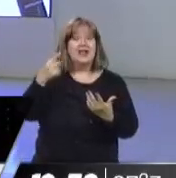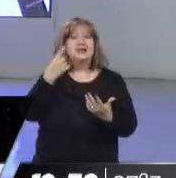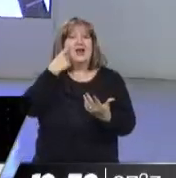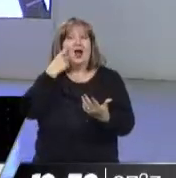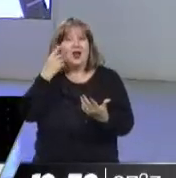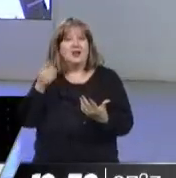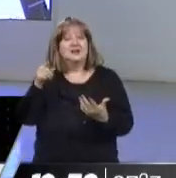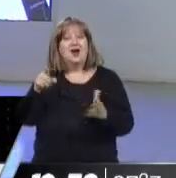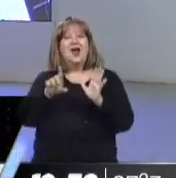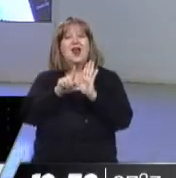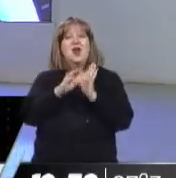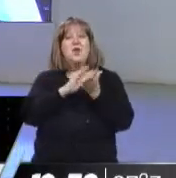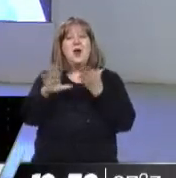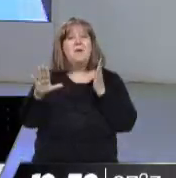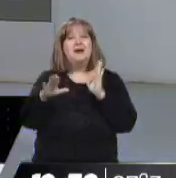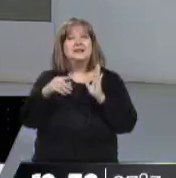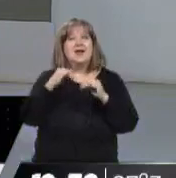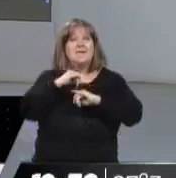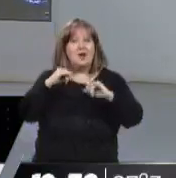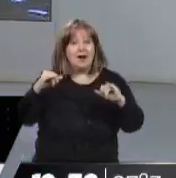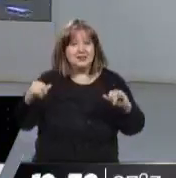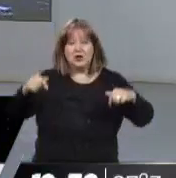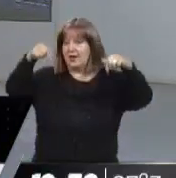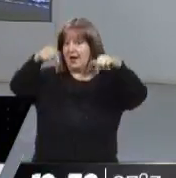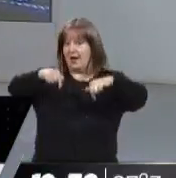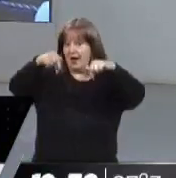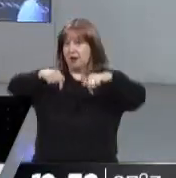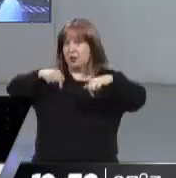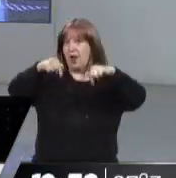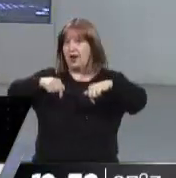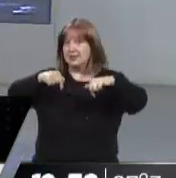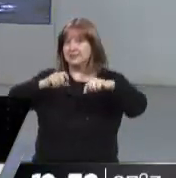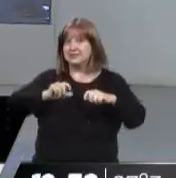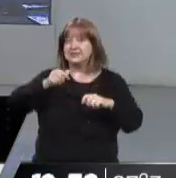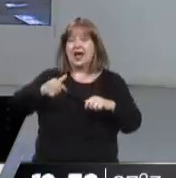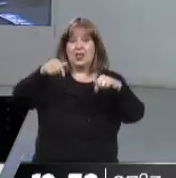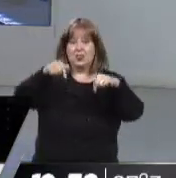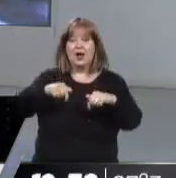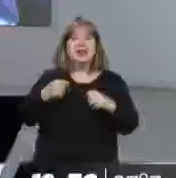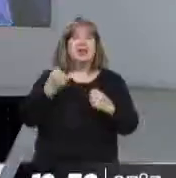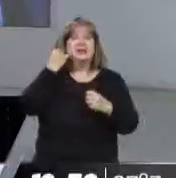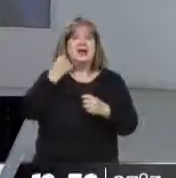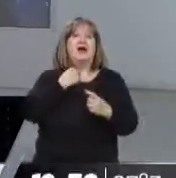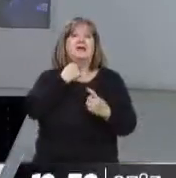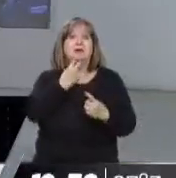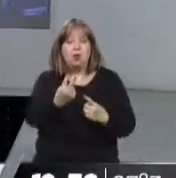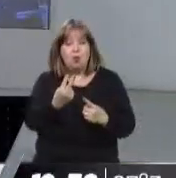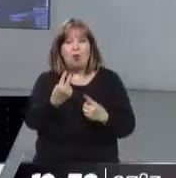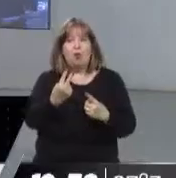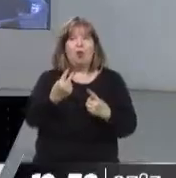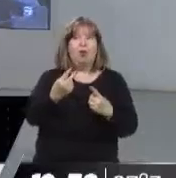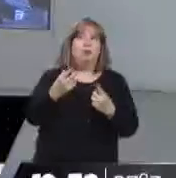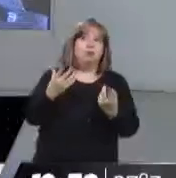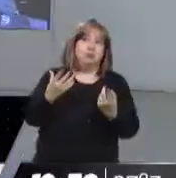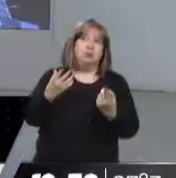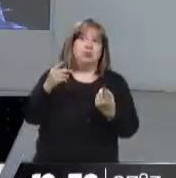conocen o se saben de nuevas información y actualizaciones que se están dando para poder conseguirla, ya seas hijo, como es mucho más